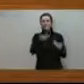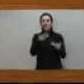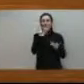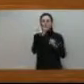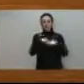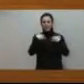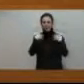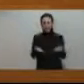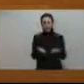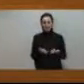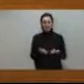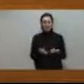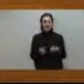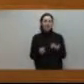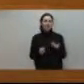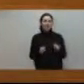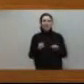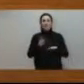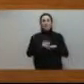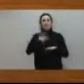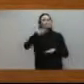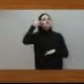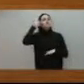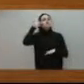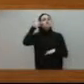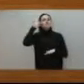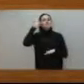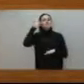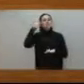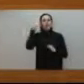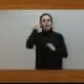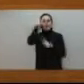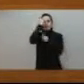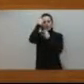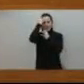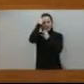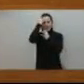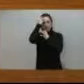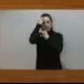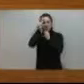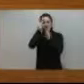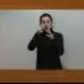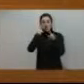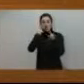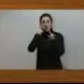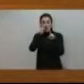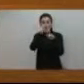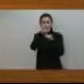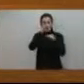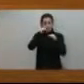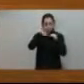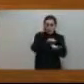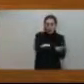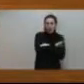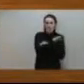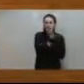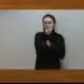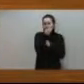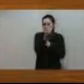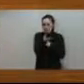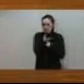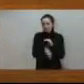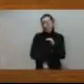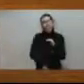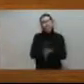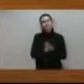Cámara tuviese algo de dignidad, deberíamos de reflexionar. Ustedes ocultaron información, le voy a decir algo más, señor consejero. La siguen